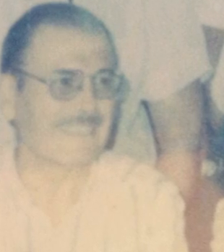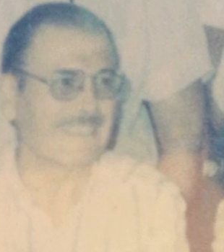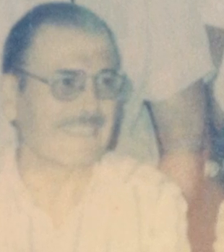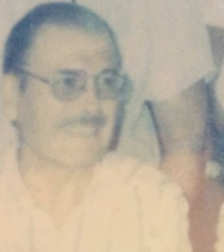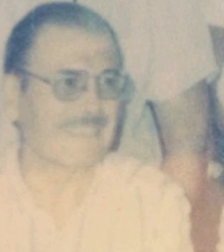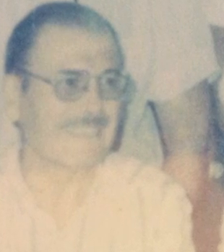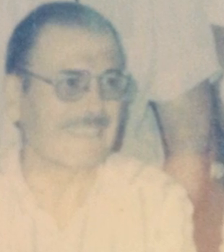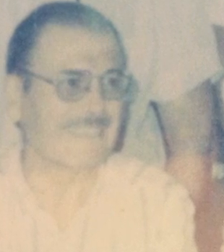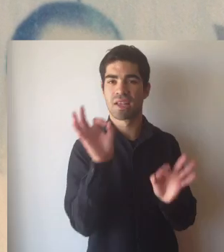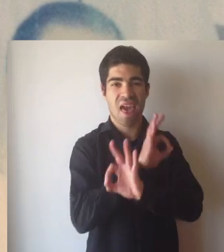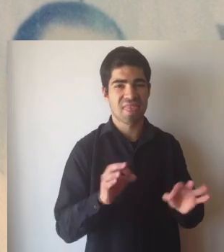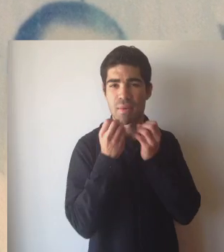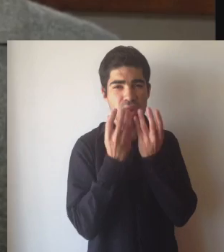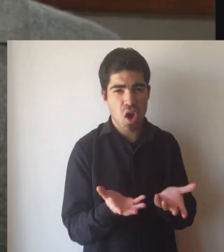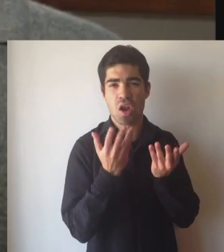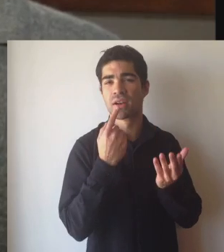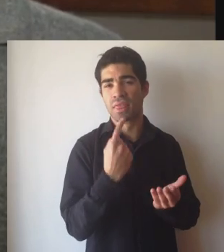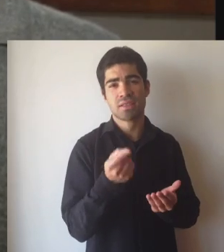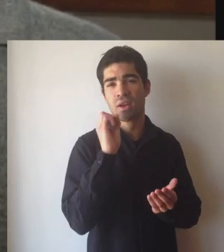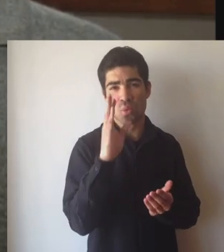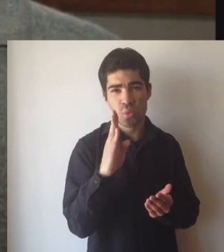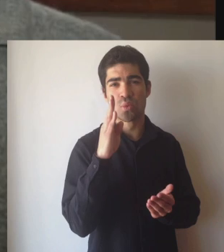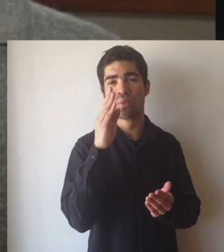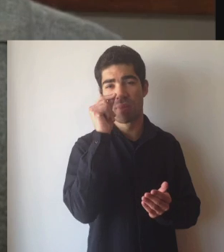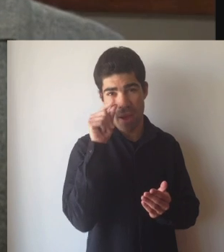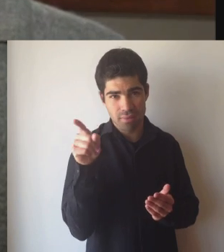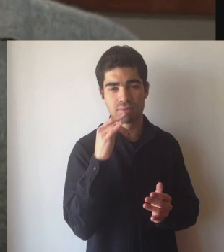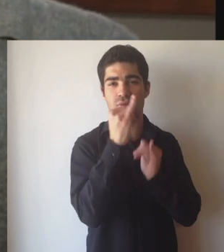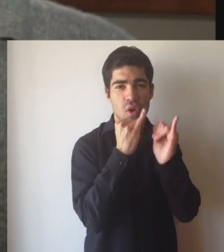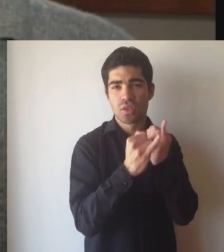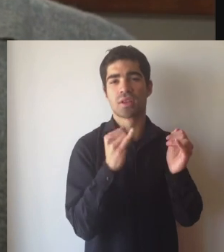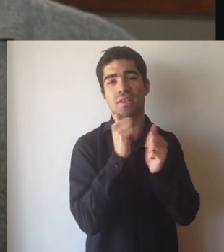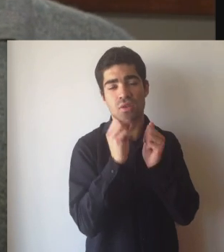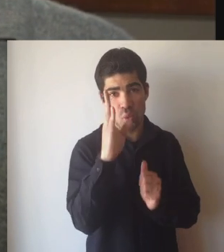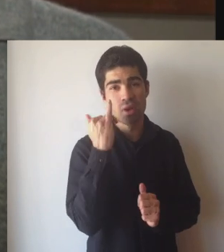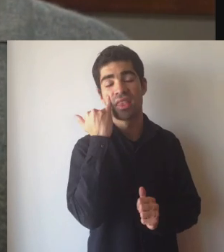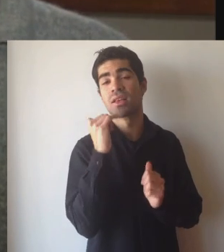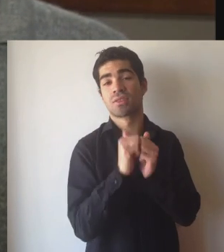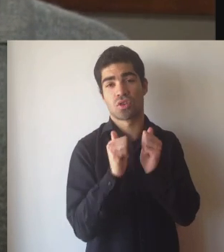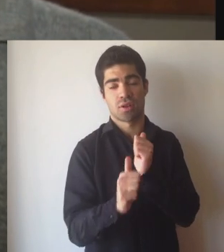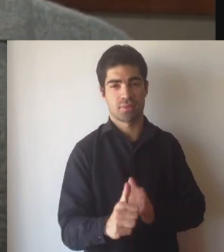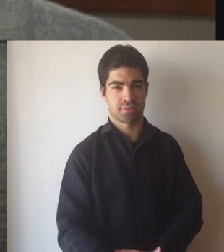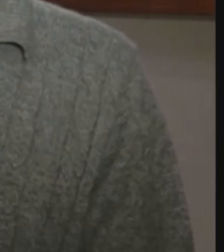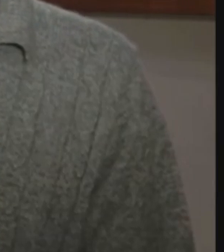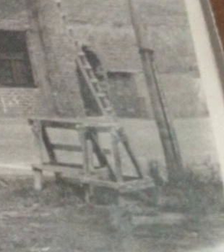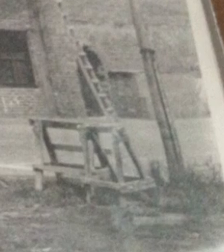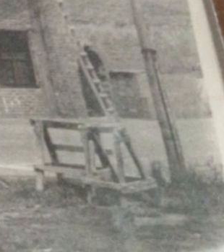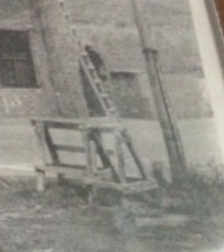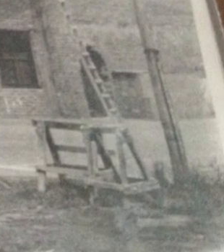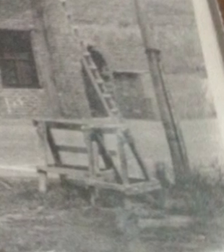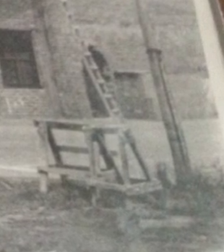hipotecar la casa y la perdió. Creo que nadie mejor que mi papá para contar la historia de este barrio y de lo que ha pasado en este